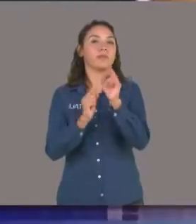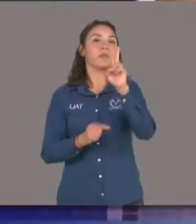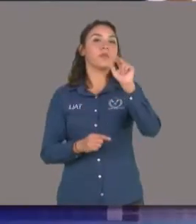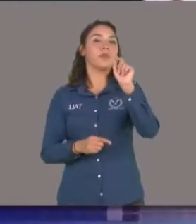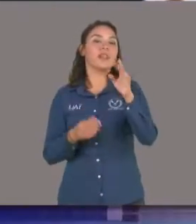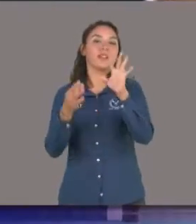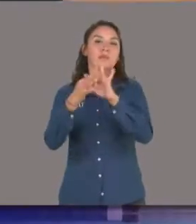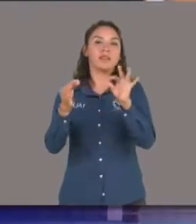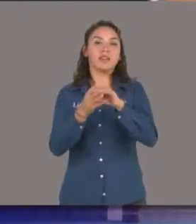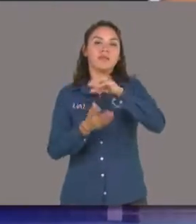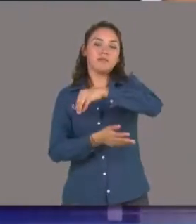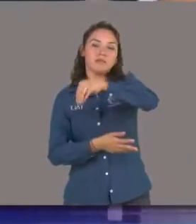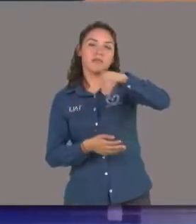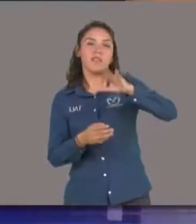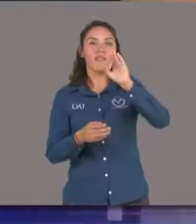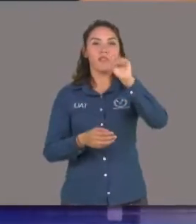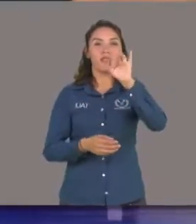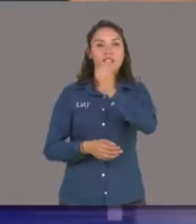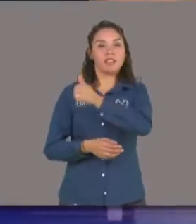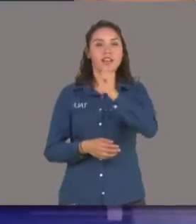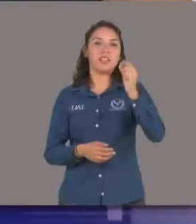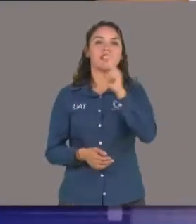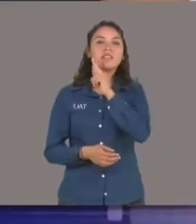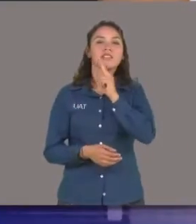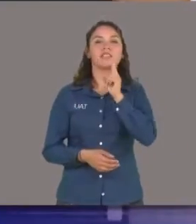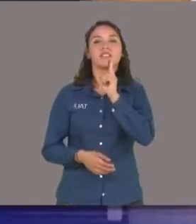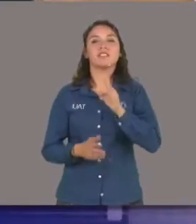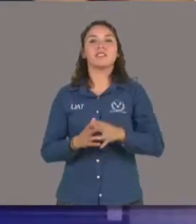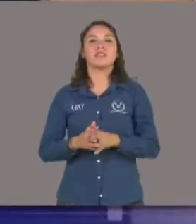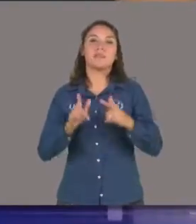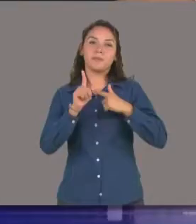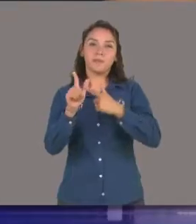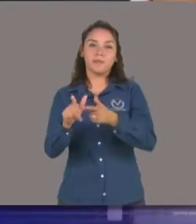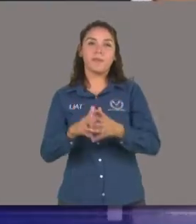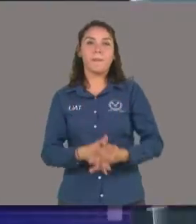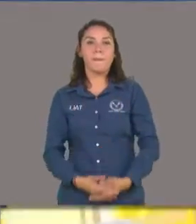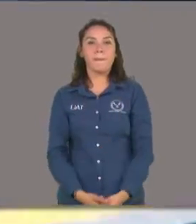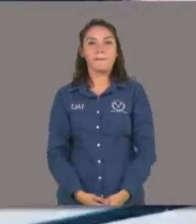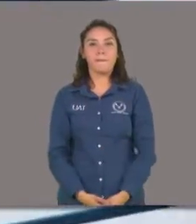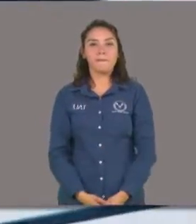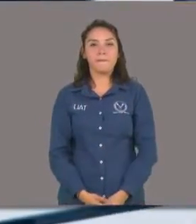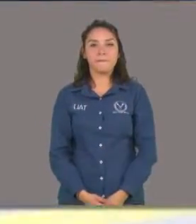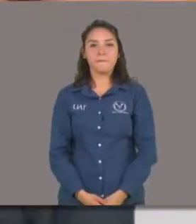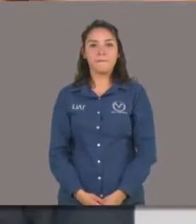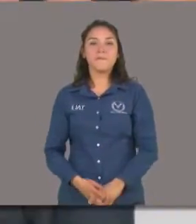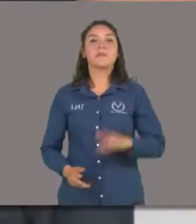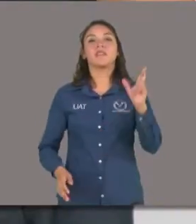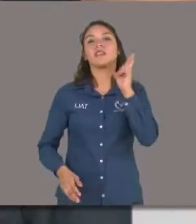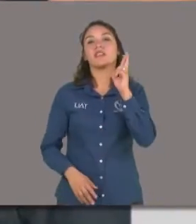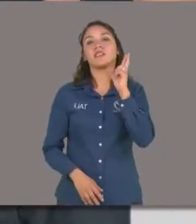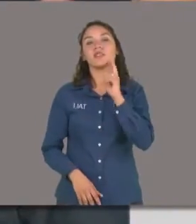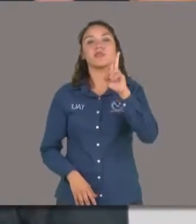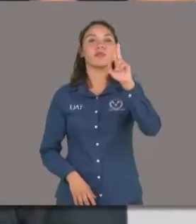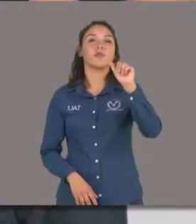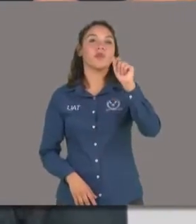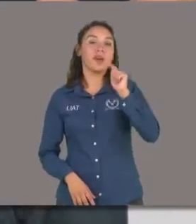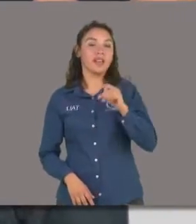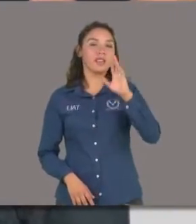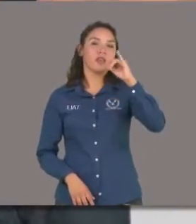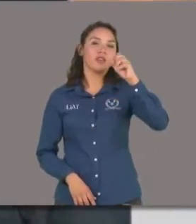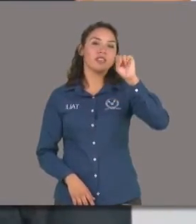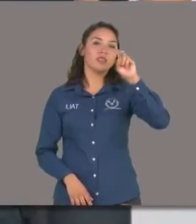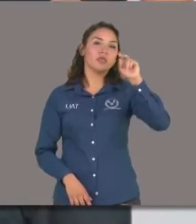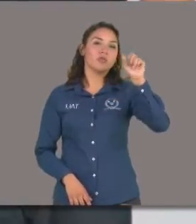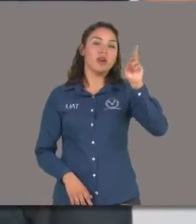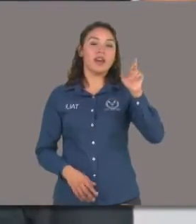Estas son las breves Guad y haremos un recorrido informativo por los campus universitarios. ¡Comenzamos! El rector de la Universidad Autónoma